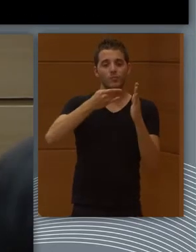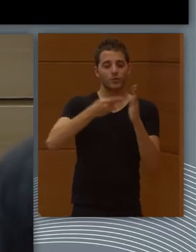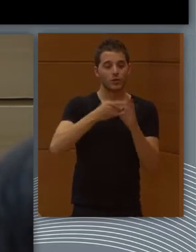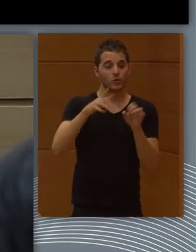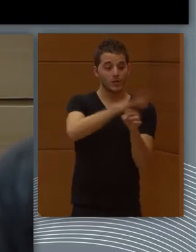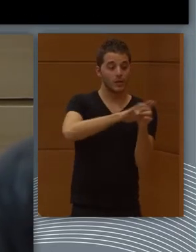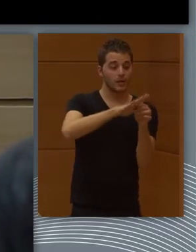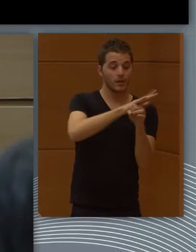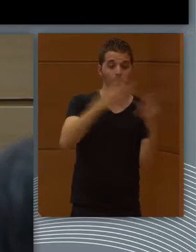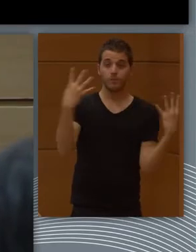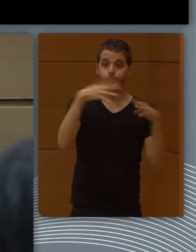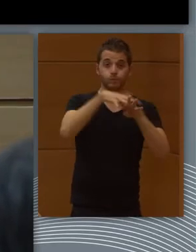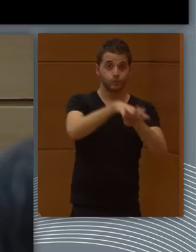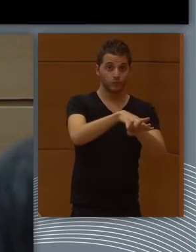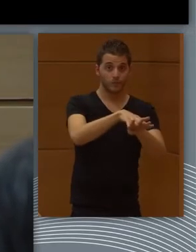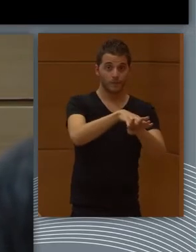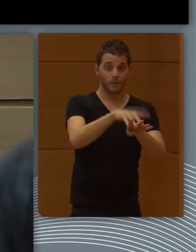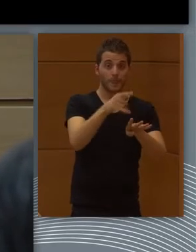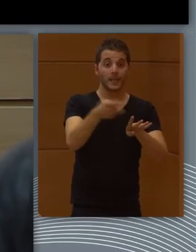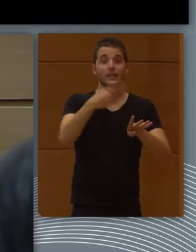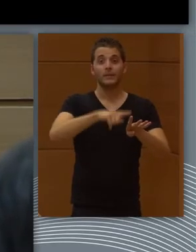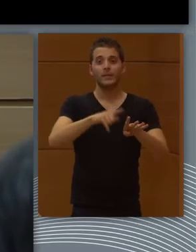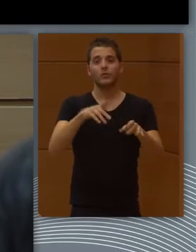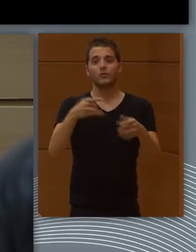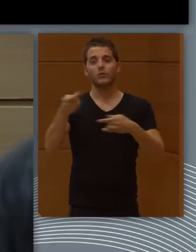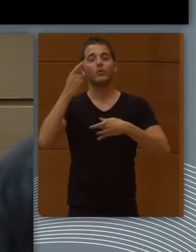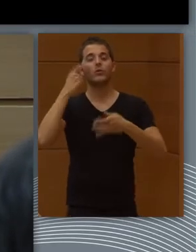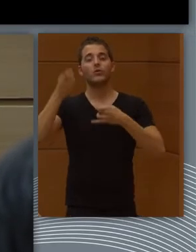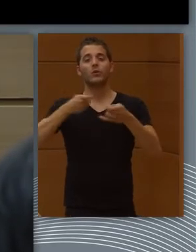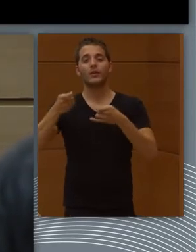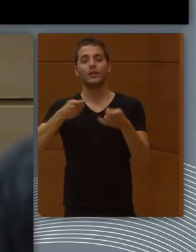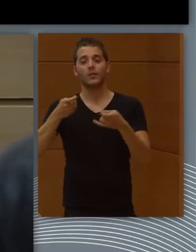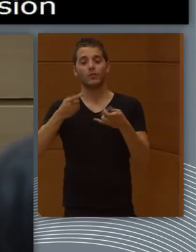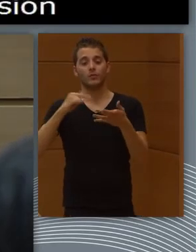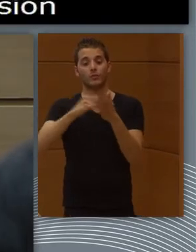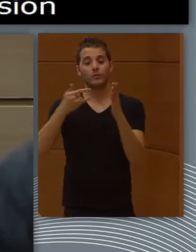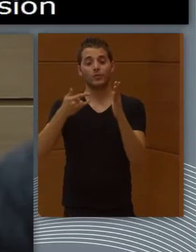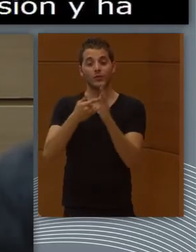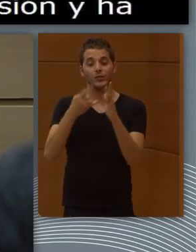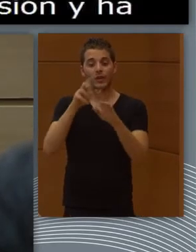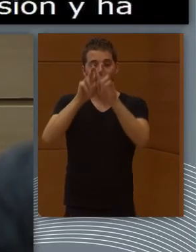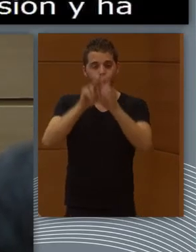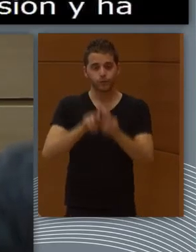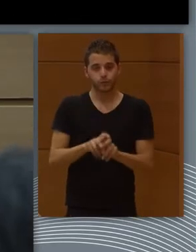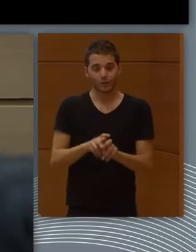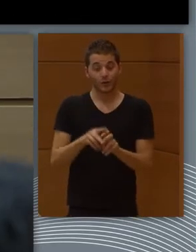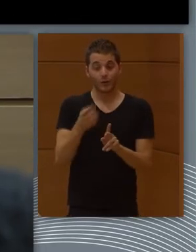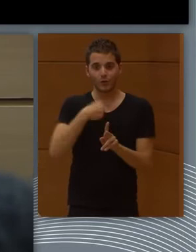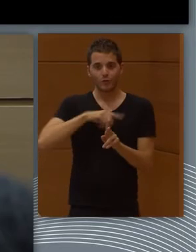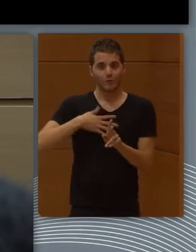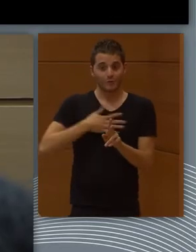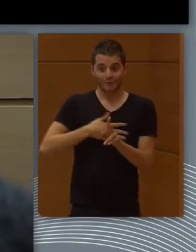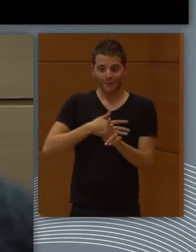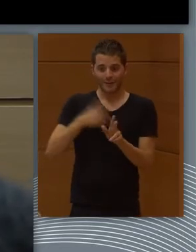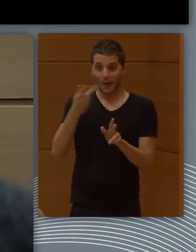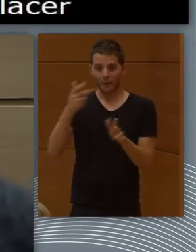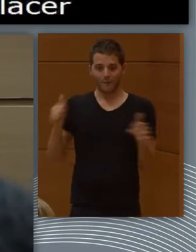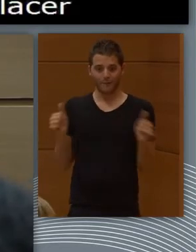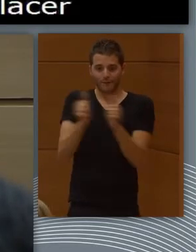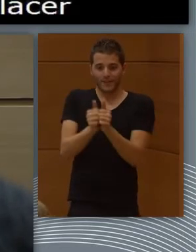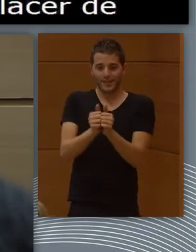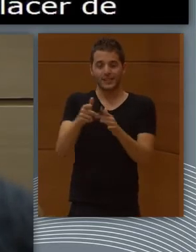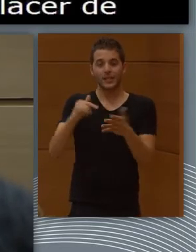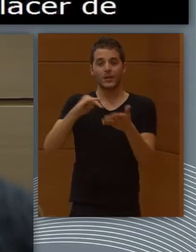ámbito de la inclusión, ha coordinado de hecho un proyecto de investigación en el que tuvimos el placer de trabajar de forma conjunta, que es el